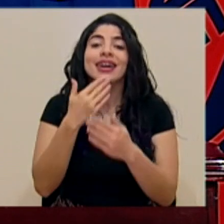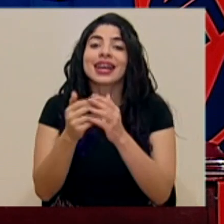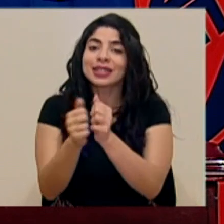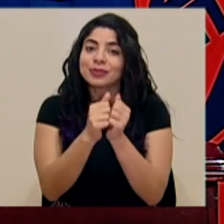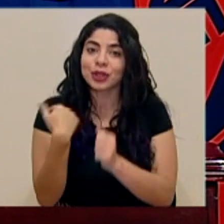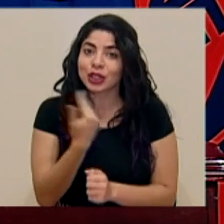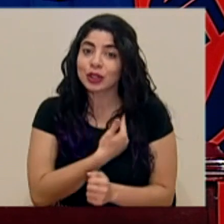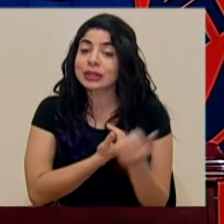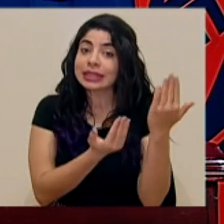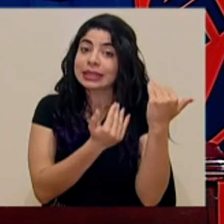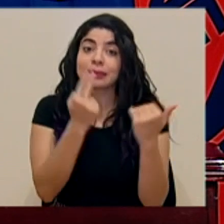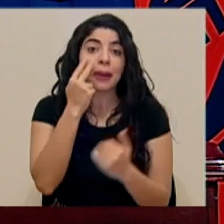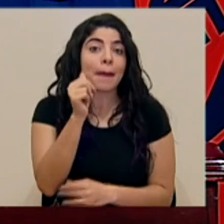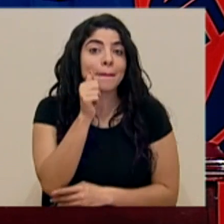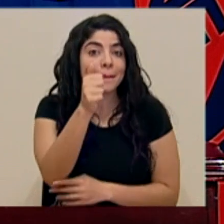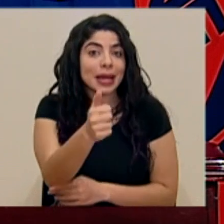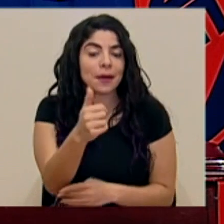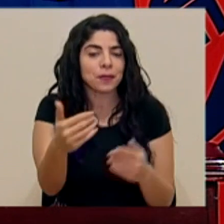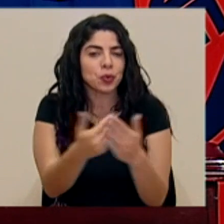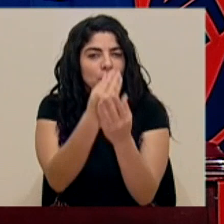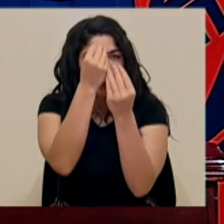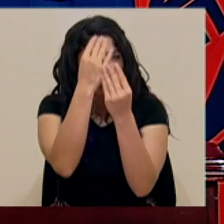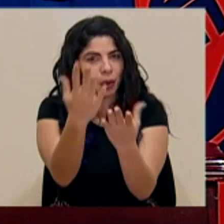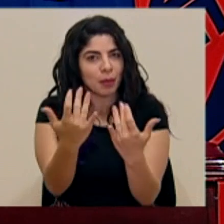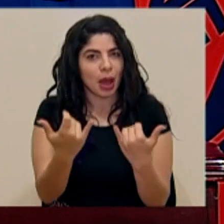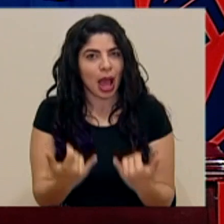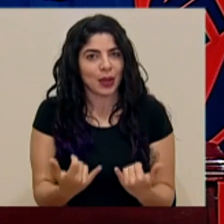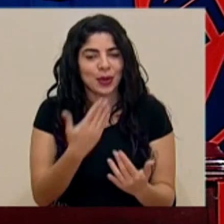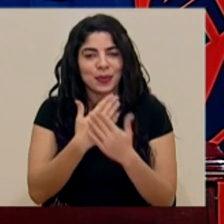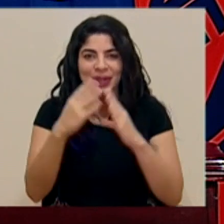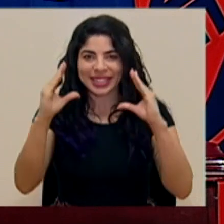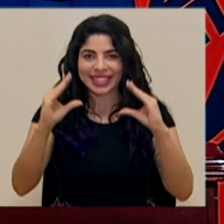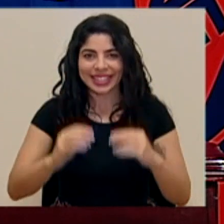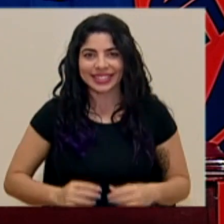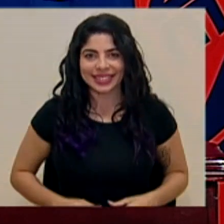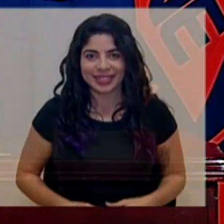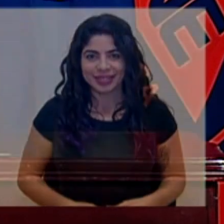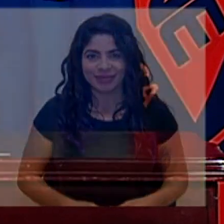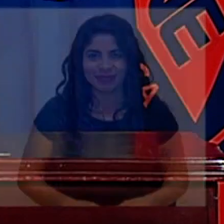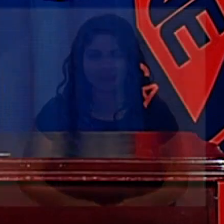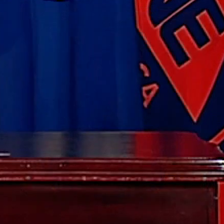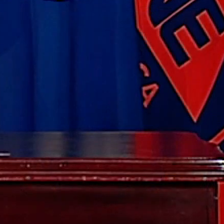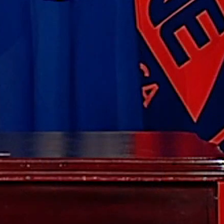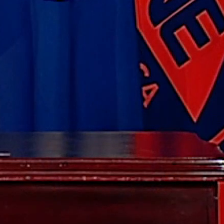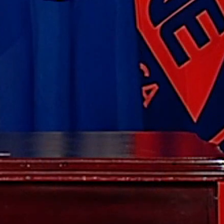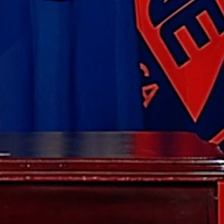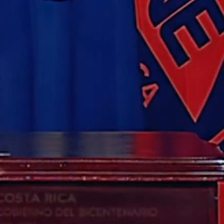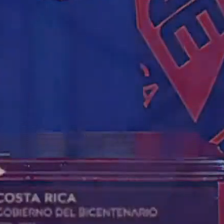acompañarnos. Los esperamos mañana con una nueva actualización. Muy buenas tardes.